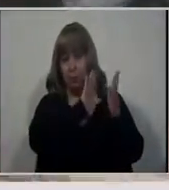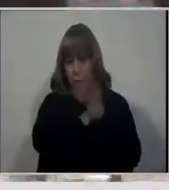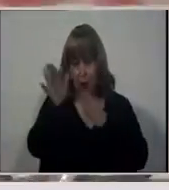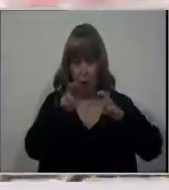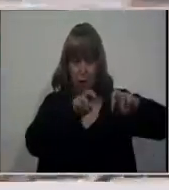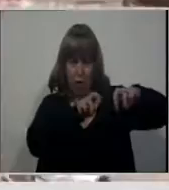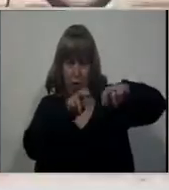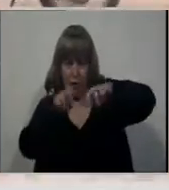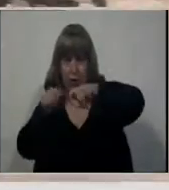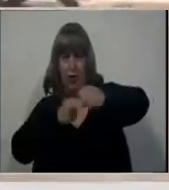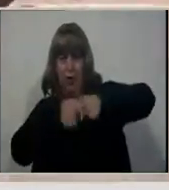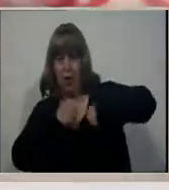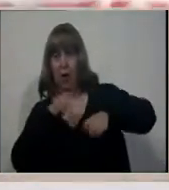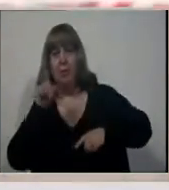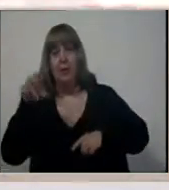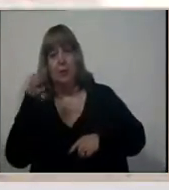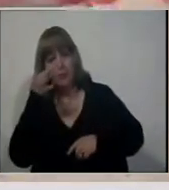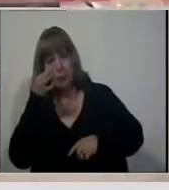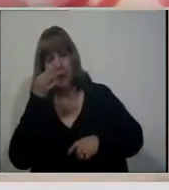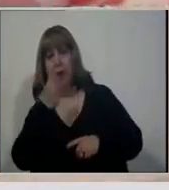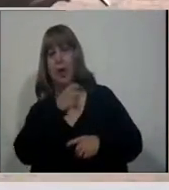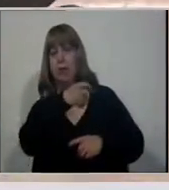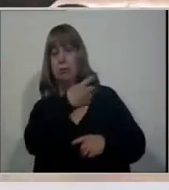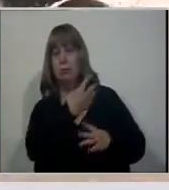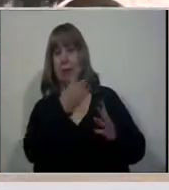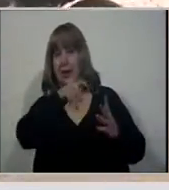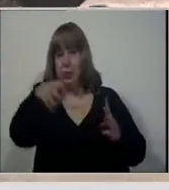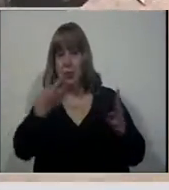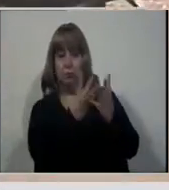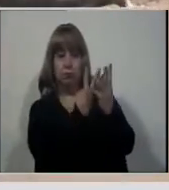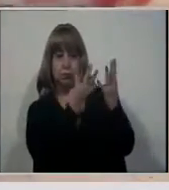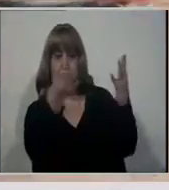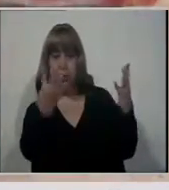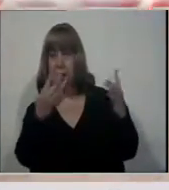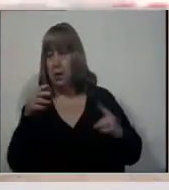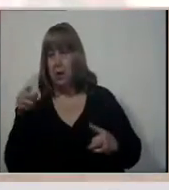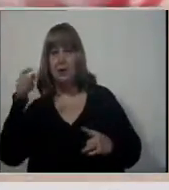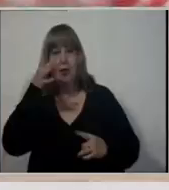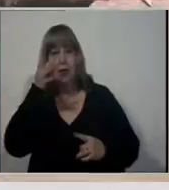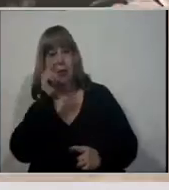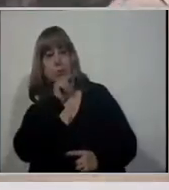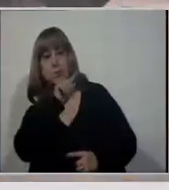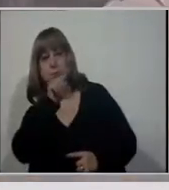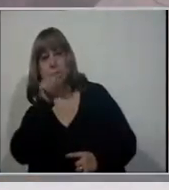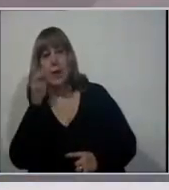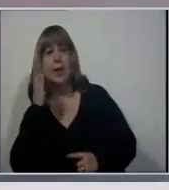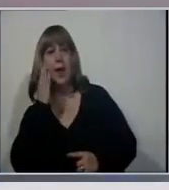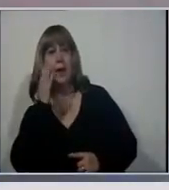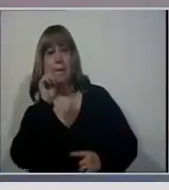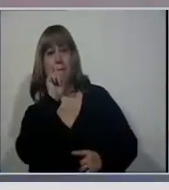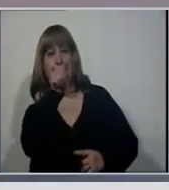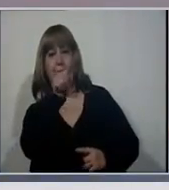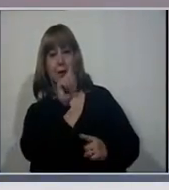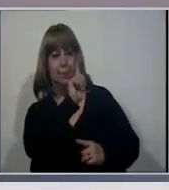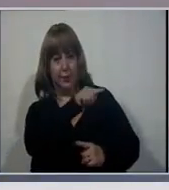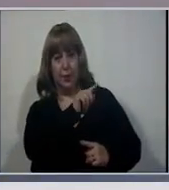corriendo, y se hizo una rueda de reconocimiento de personas siendo identificado uno de ellos. Y